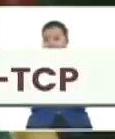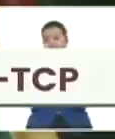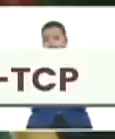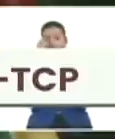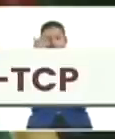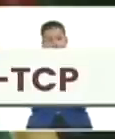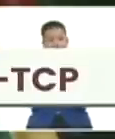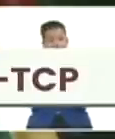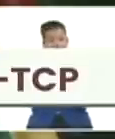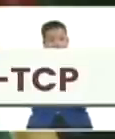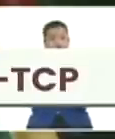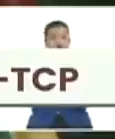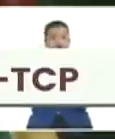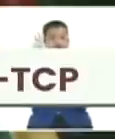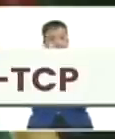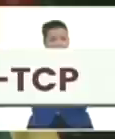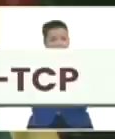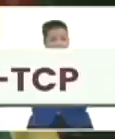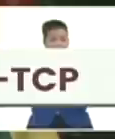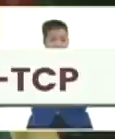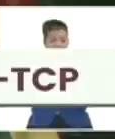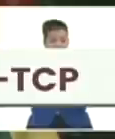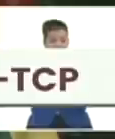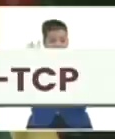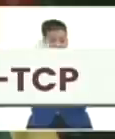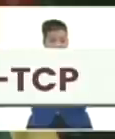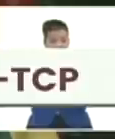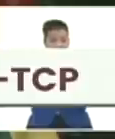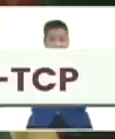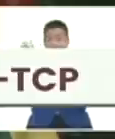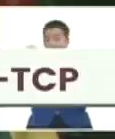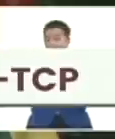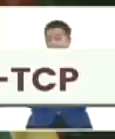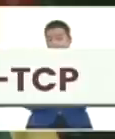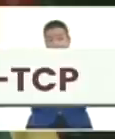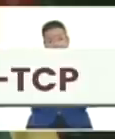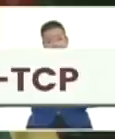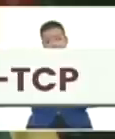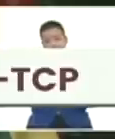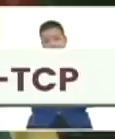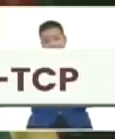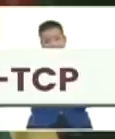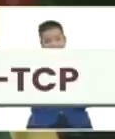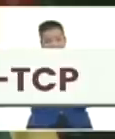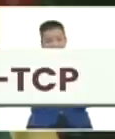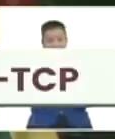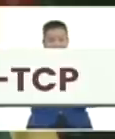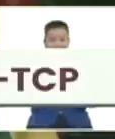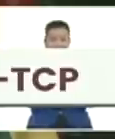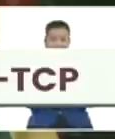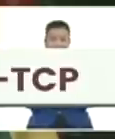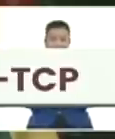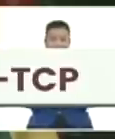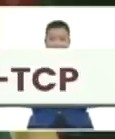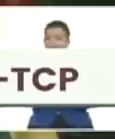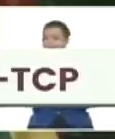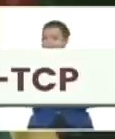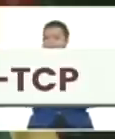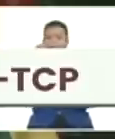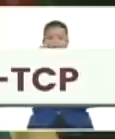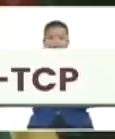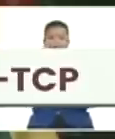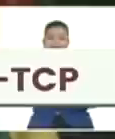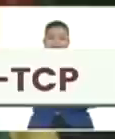nuestra América, aquella de la que escribió de manera tan maravillosa el más universal de todos los